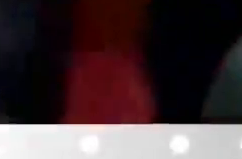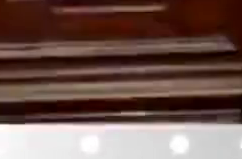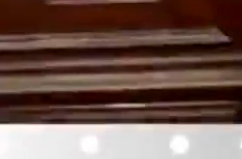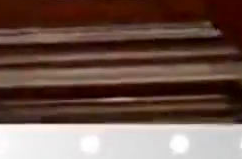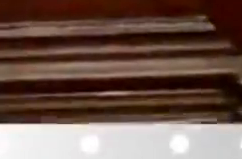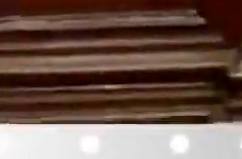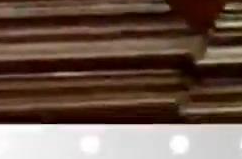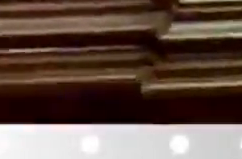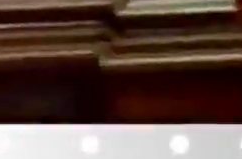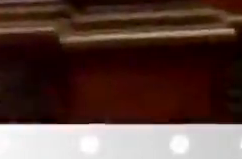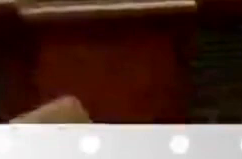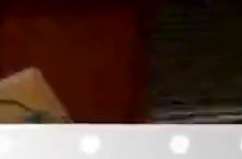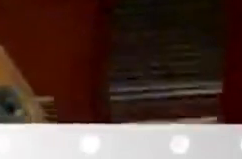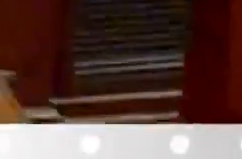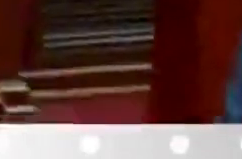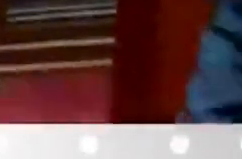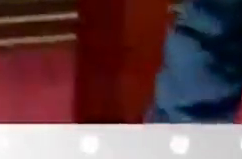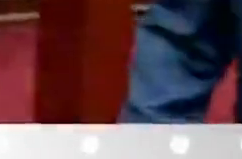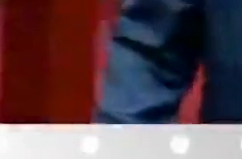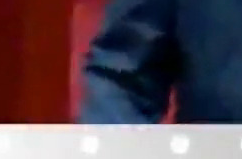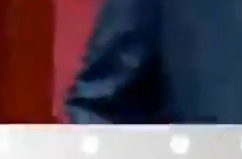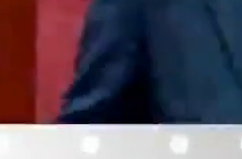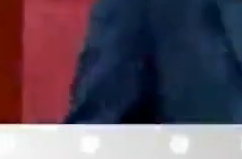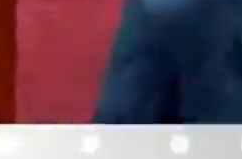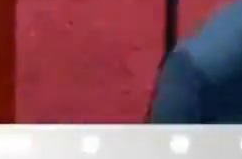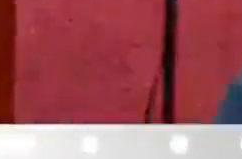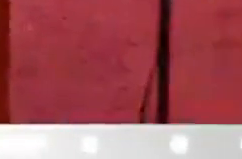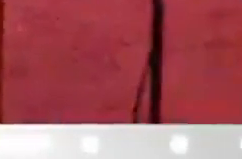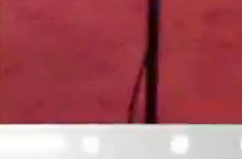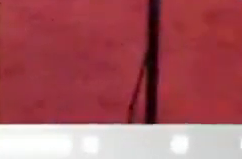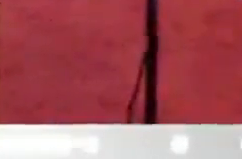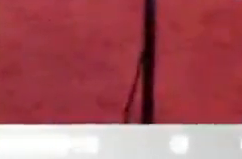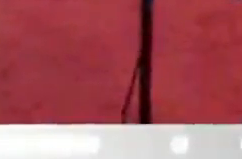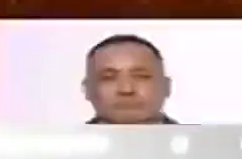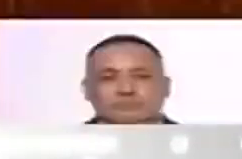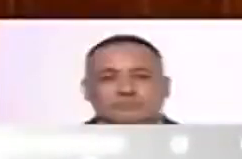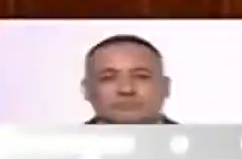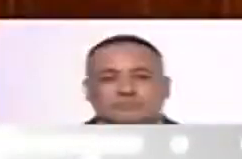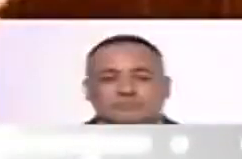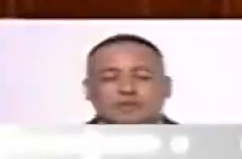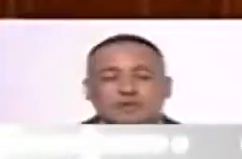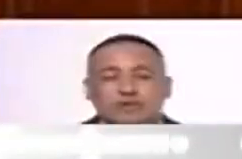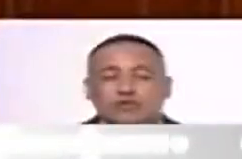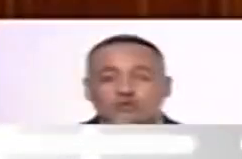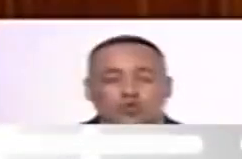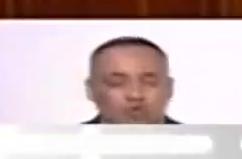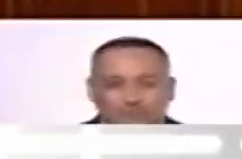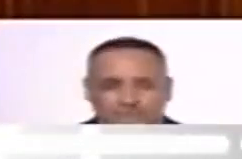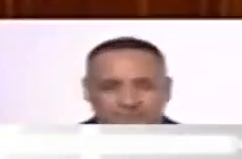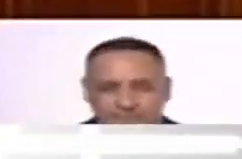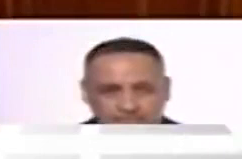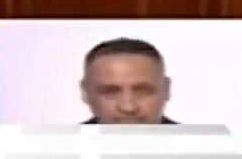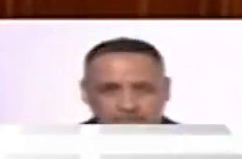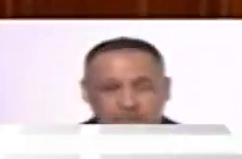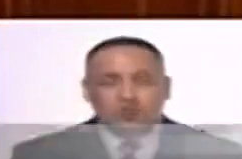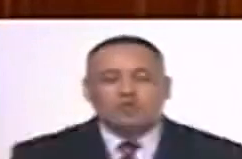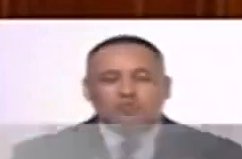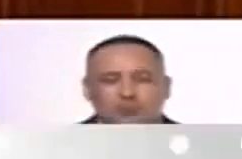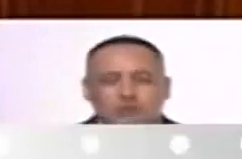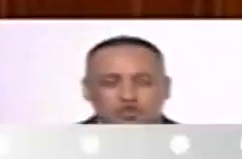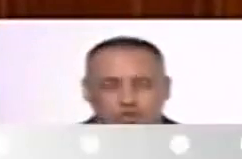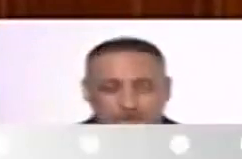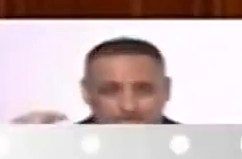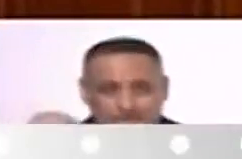tras retomarla, el primer ministro reconoció el difícil escenario que afronta el Ejecutivo. Y digo que no es fácil porque